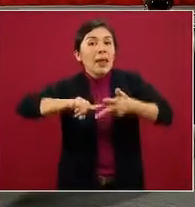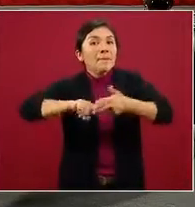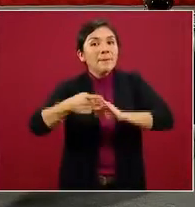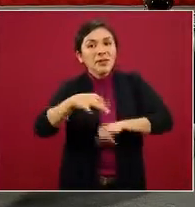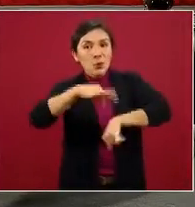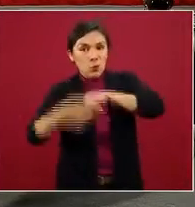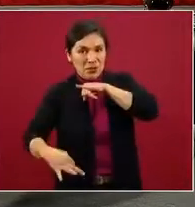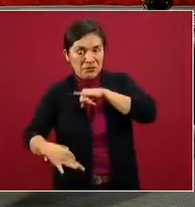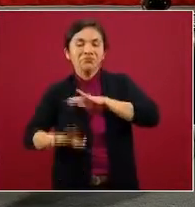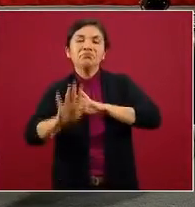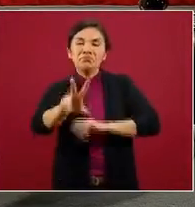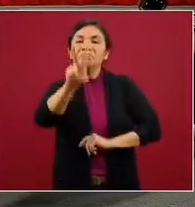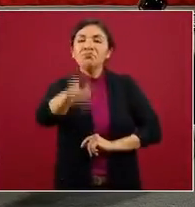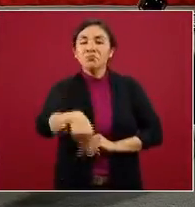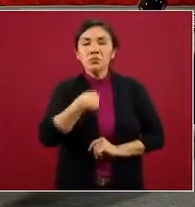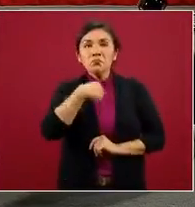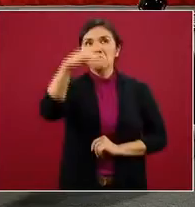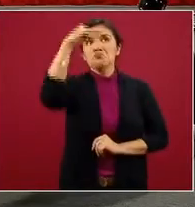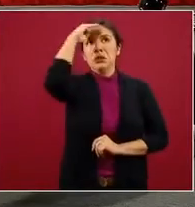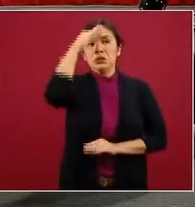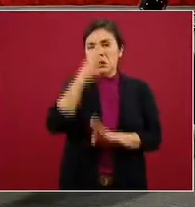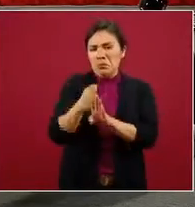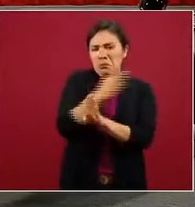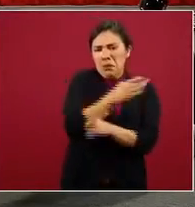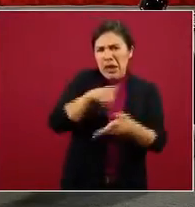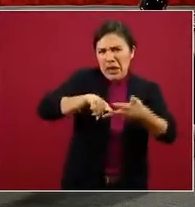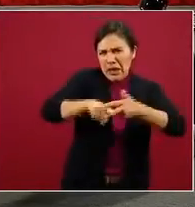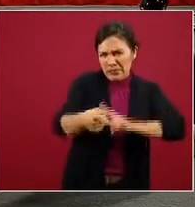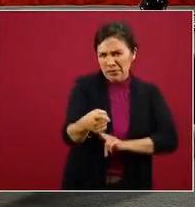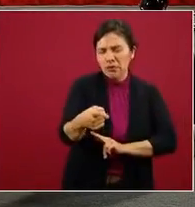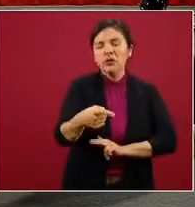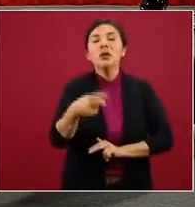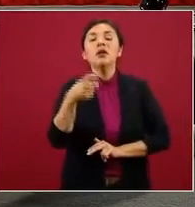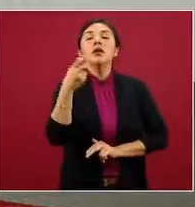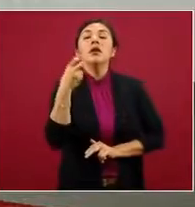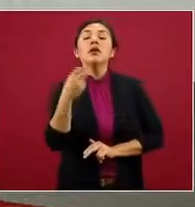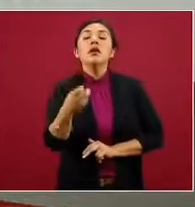último. Efectivamente, hemos considerado desde el inicio que